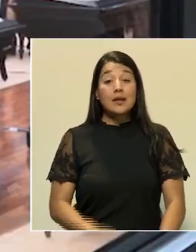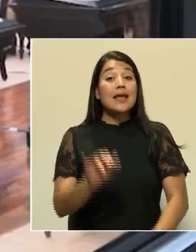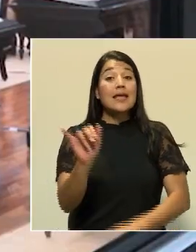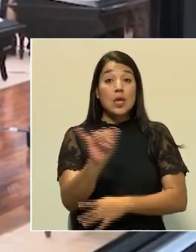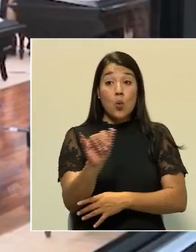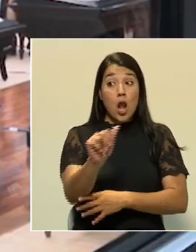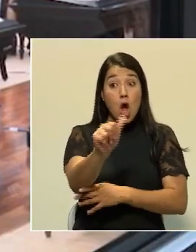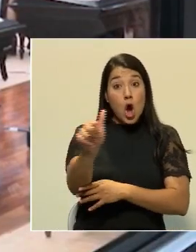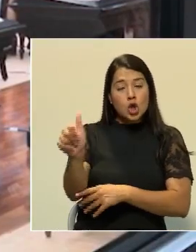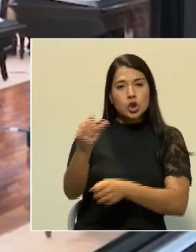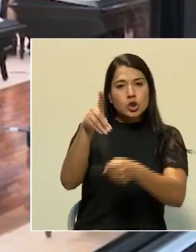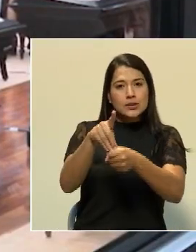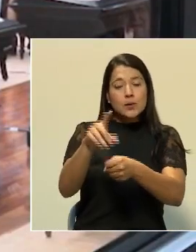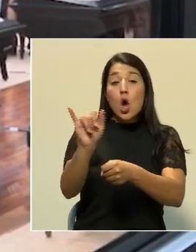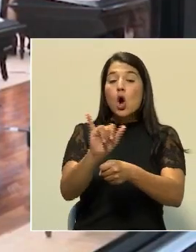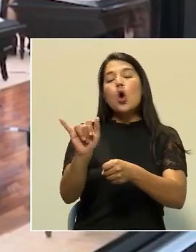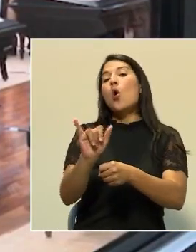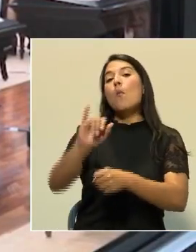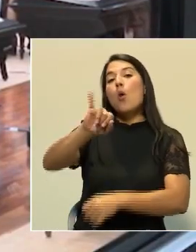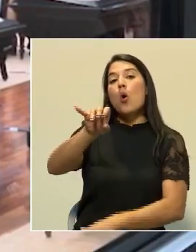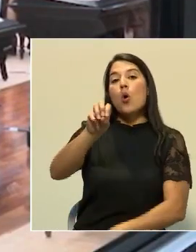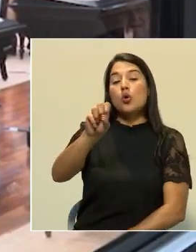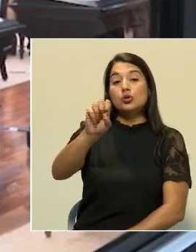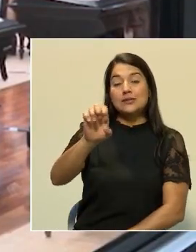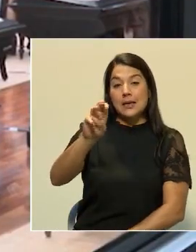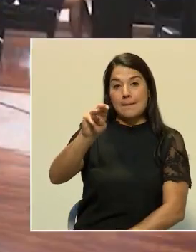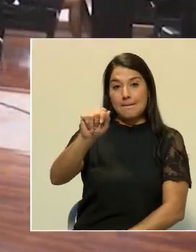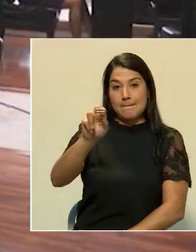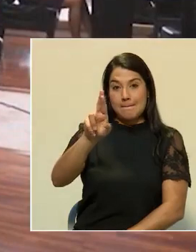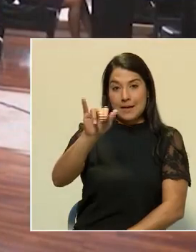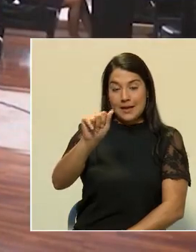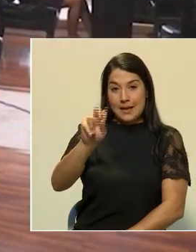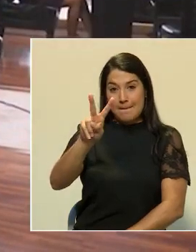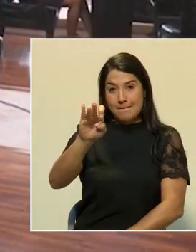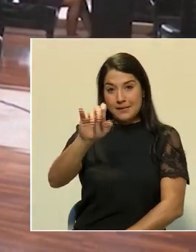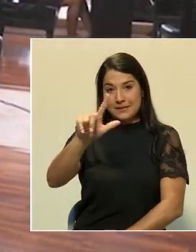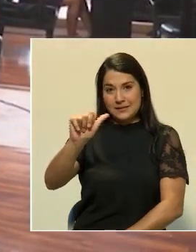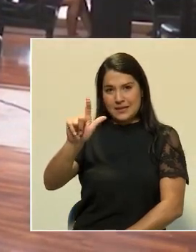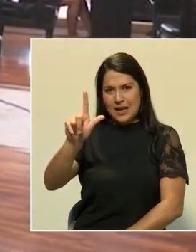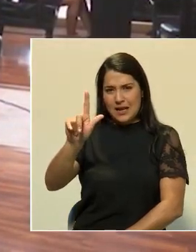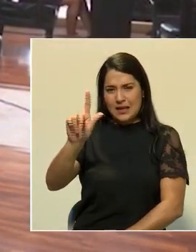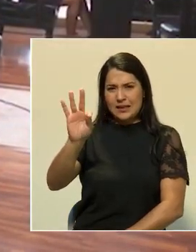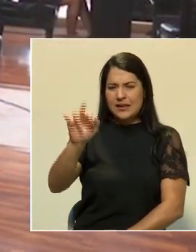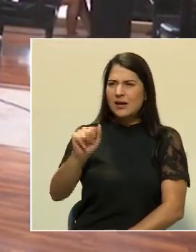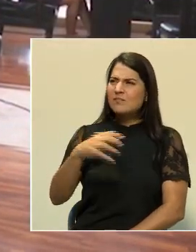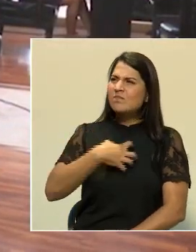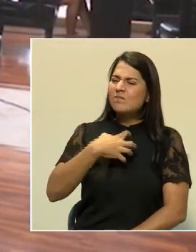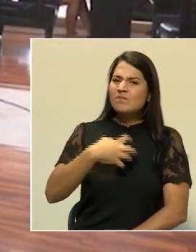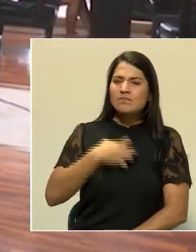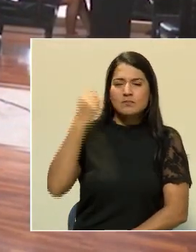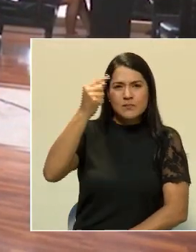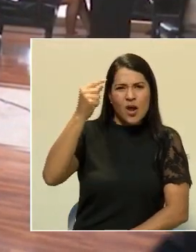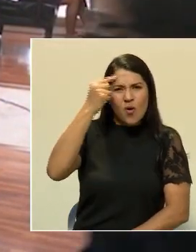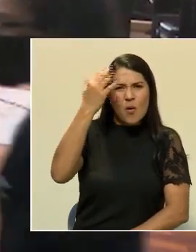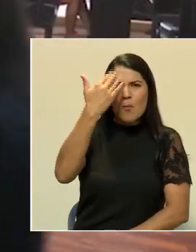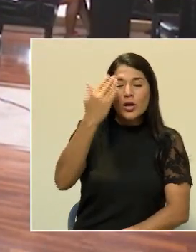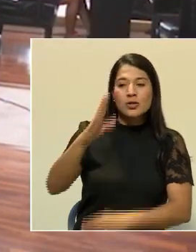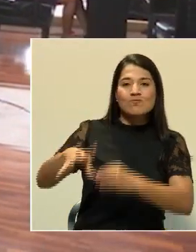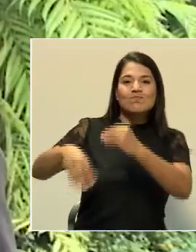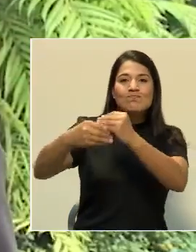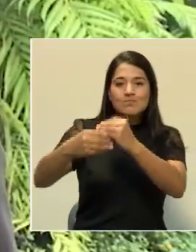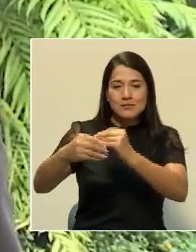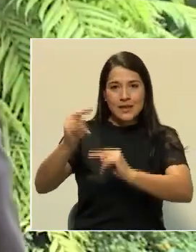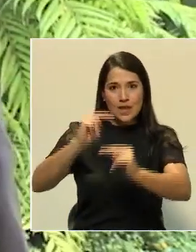Asimismo, otros diputados como el Frente Amplista José María Villalta reclaman al Poder Ejecutivo no haberlos incluido en la negociación de estos